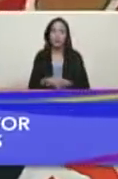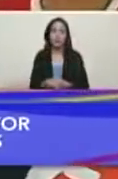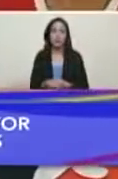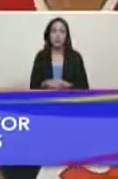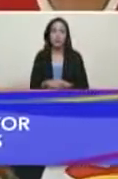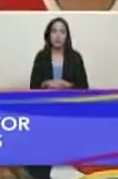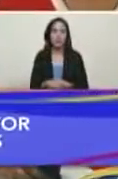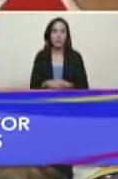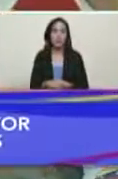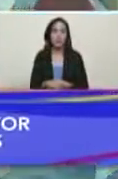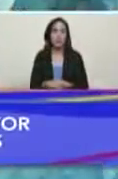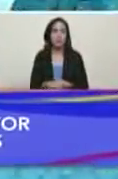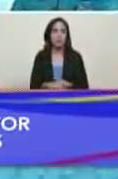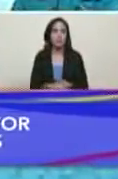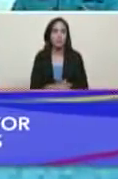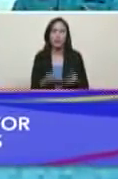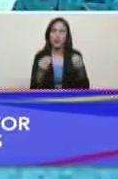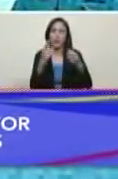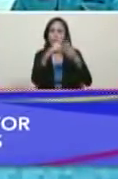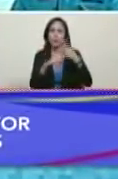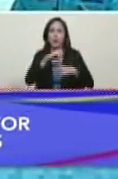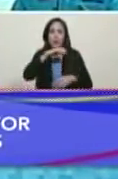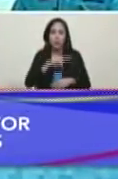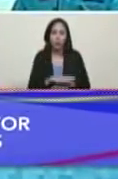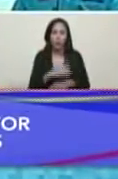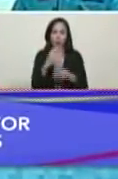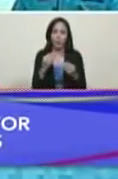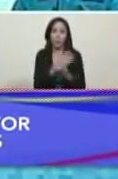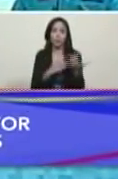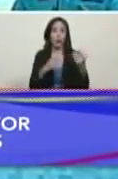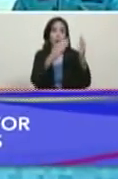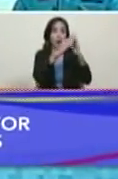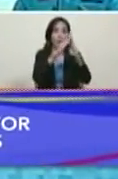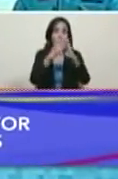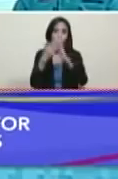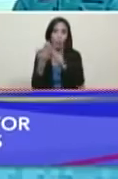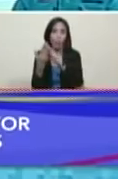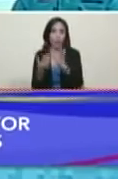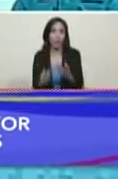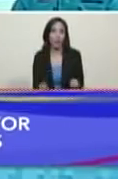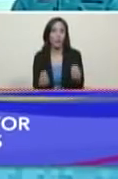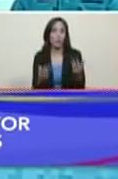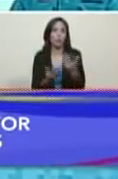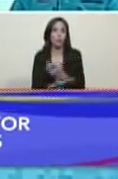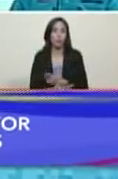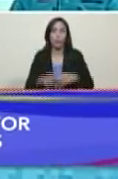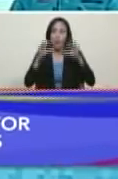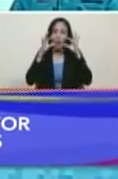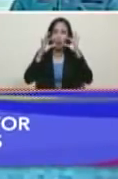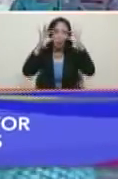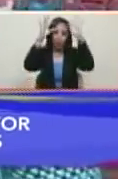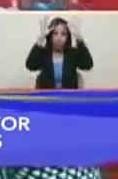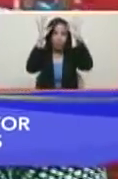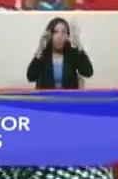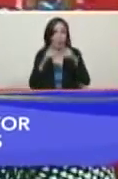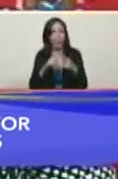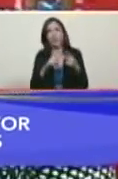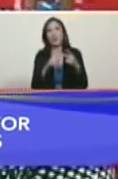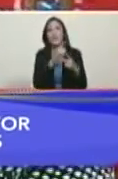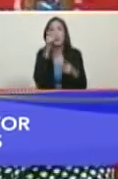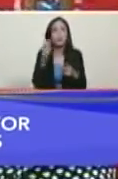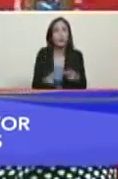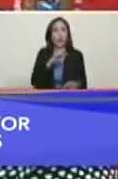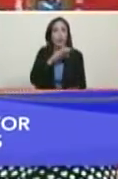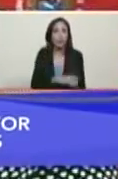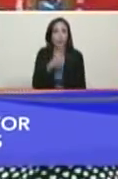gran Robinson, y pasa por las comunas blancas, por los consejos comunales, el poder